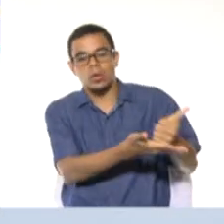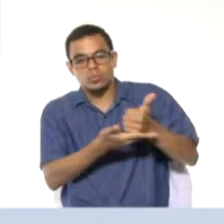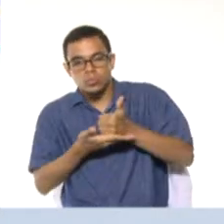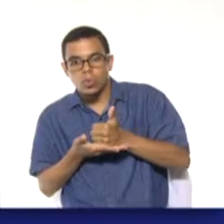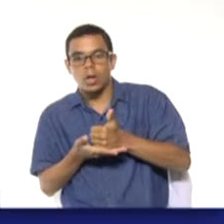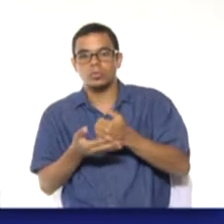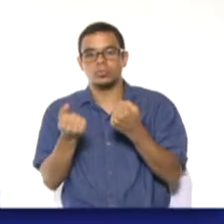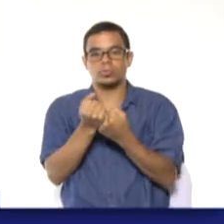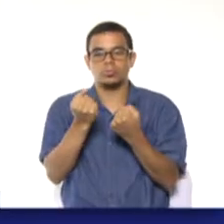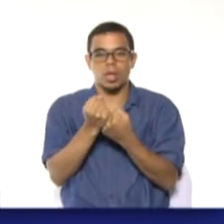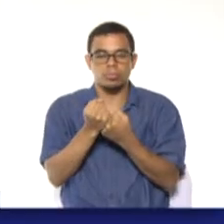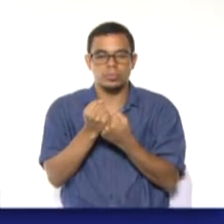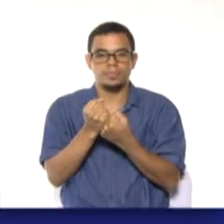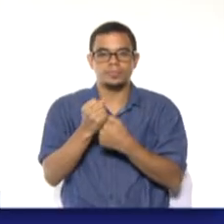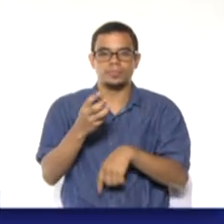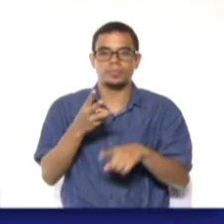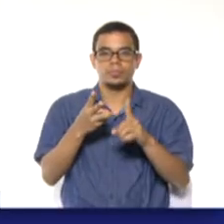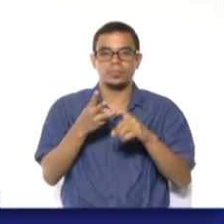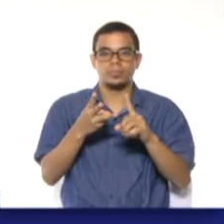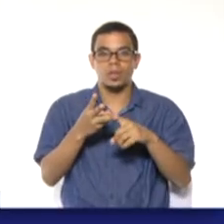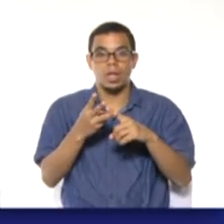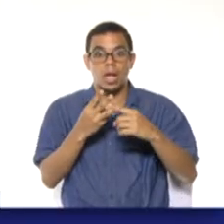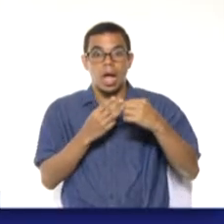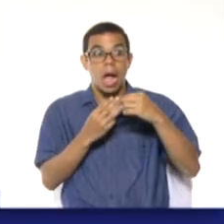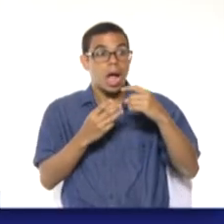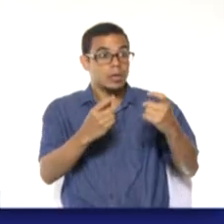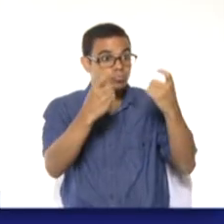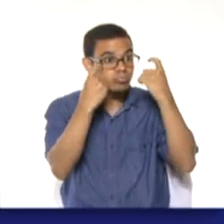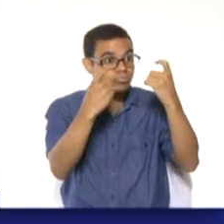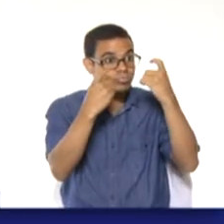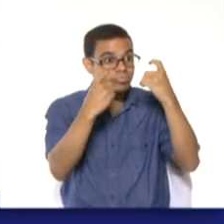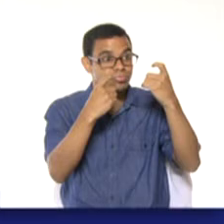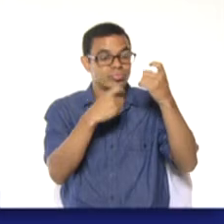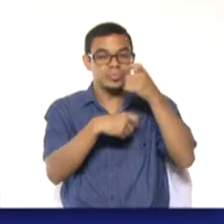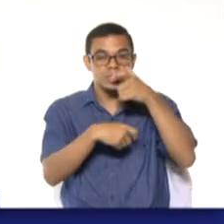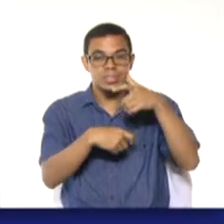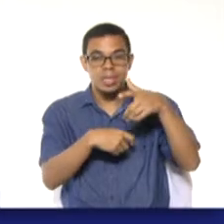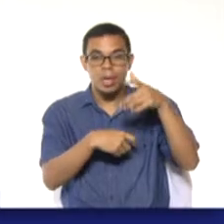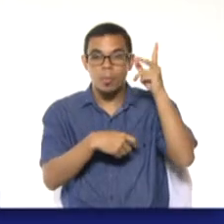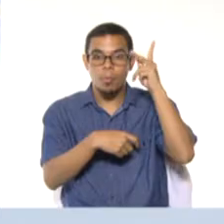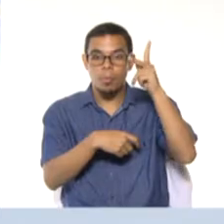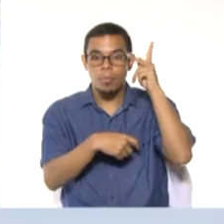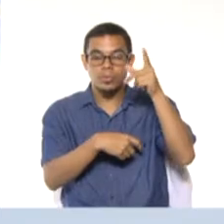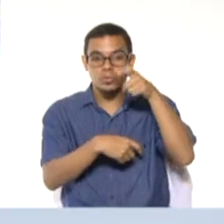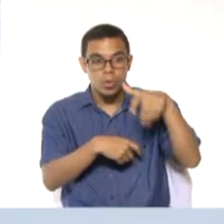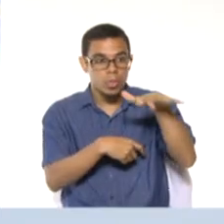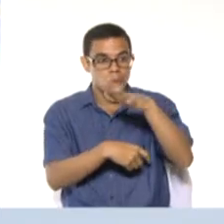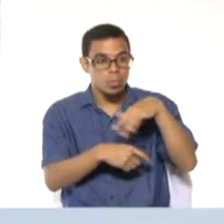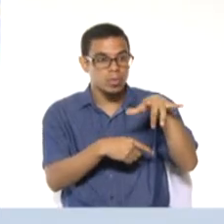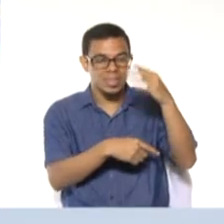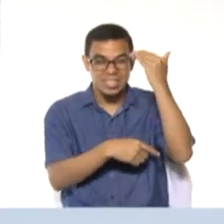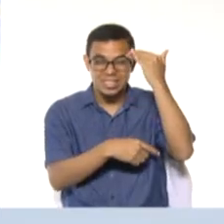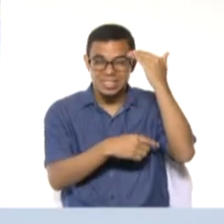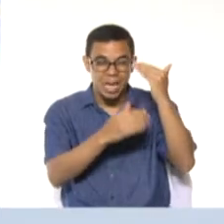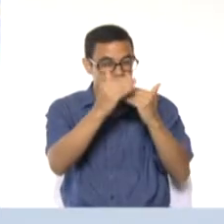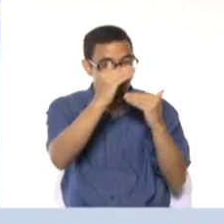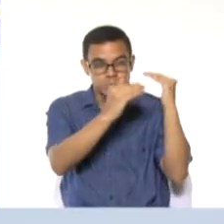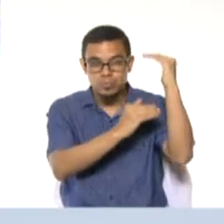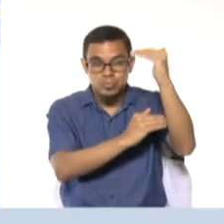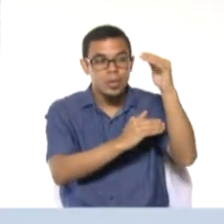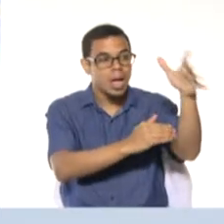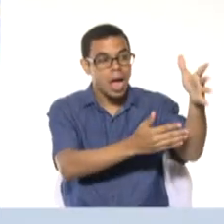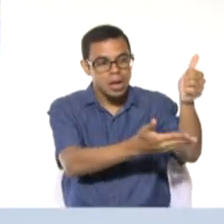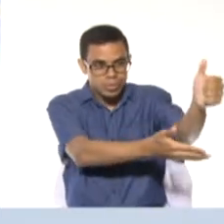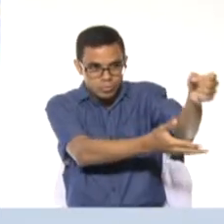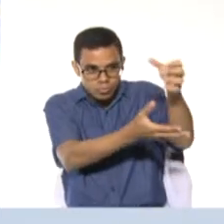criolla, de cocina. Tercero, es apropiarnos de esos conocimientos del maestro pueblo dentro de nuestras comunidades. Tenemos maestros,